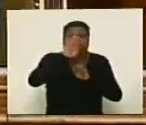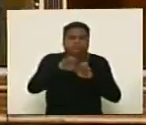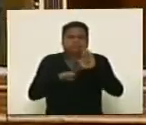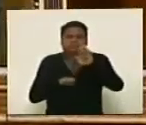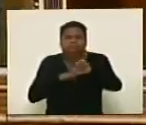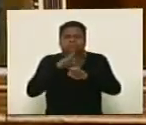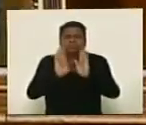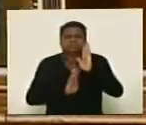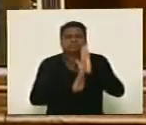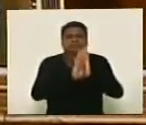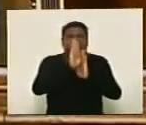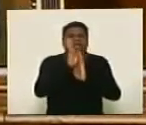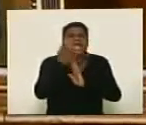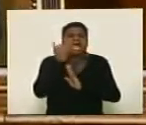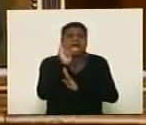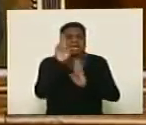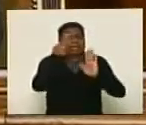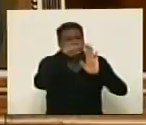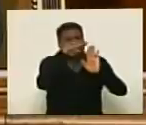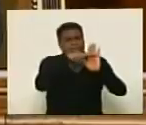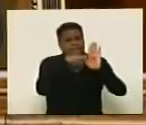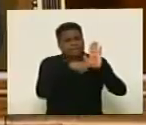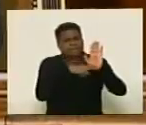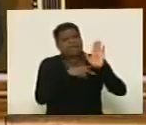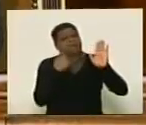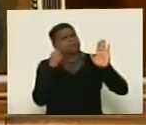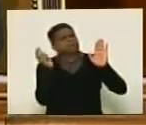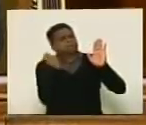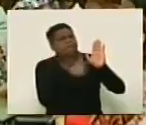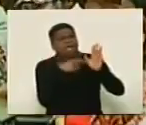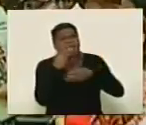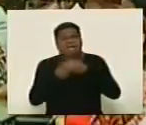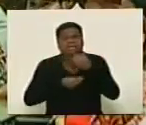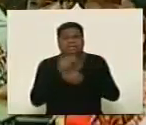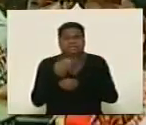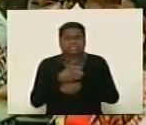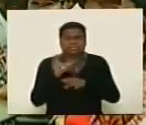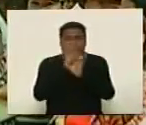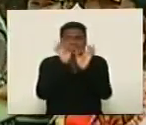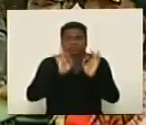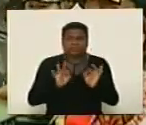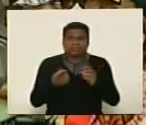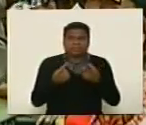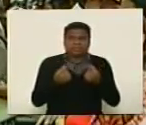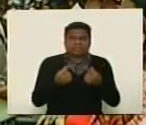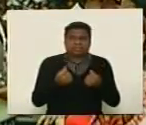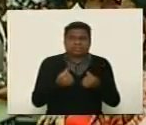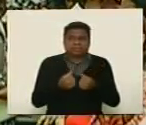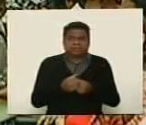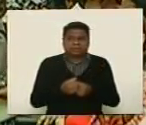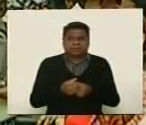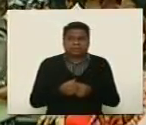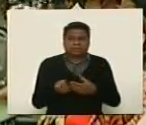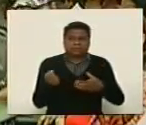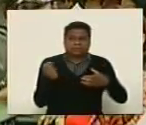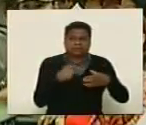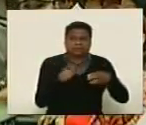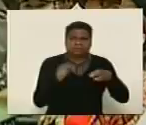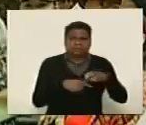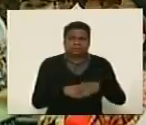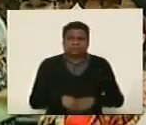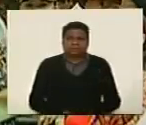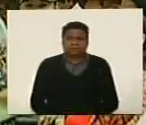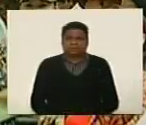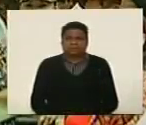ofensiva. Hay medidas defensivas que se están tomando, por supuesto, de defensa del salario, del ingreso,